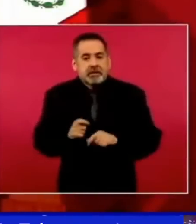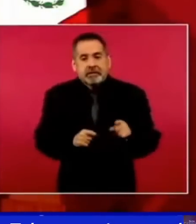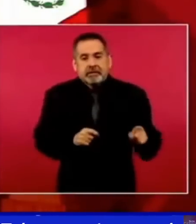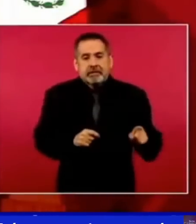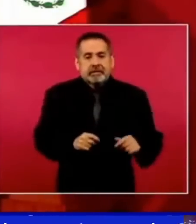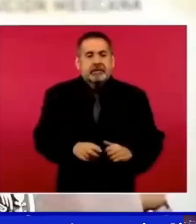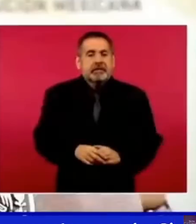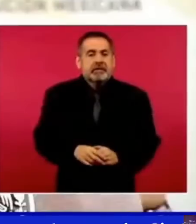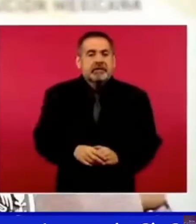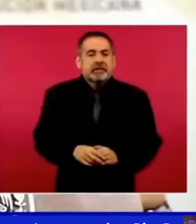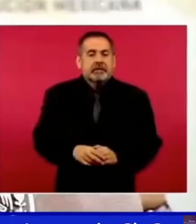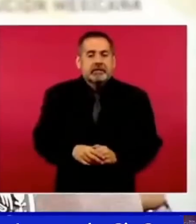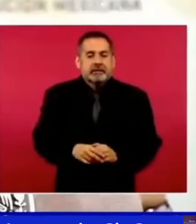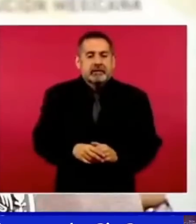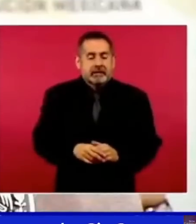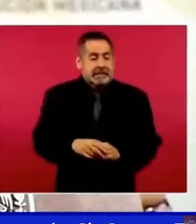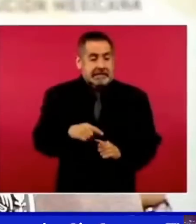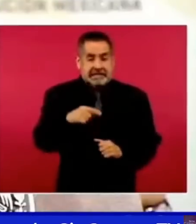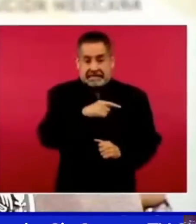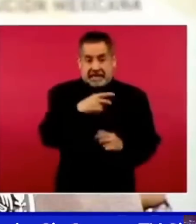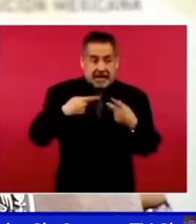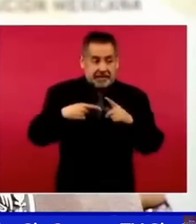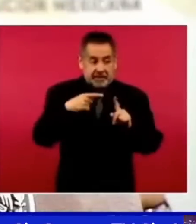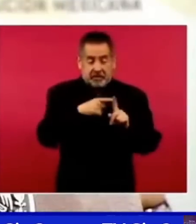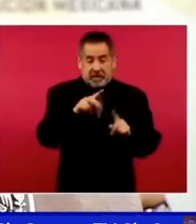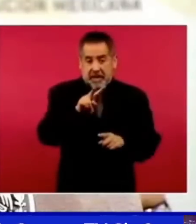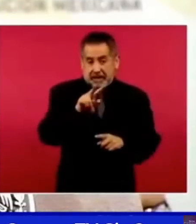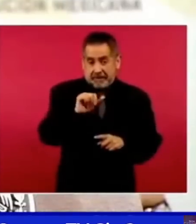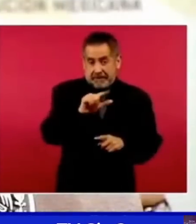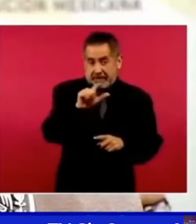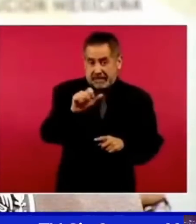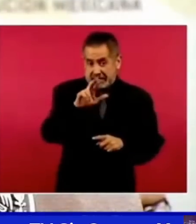porque es el personaje